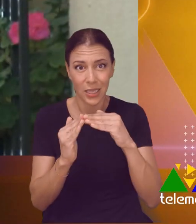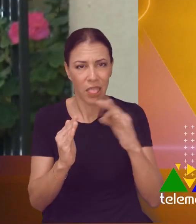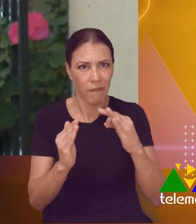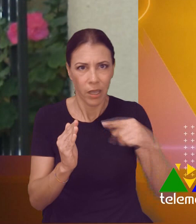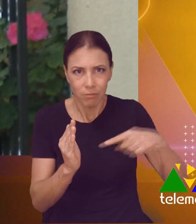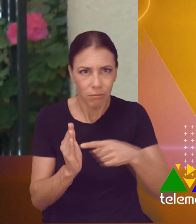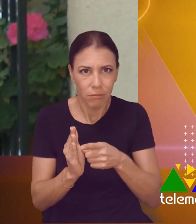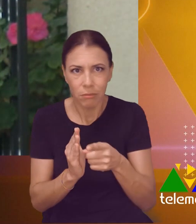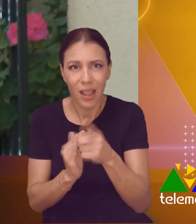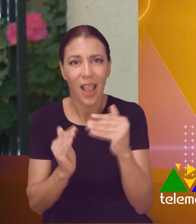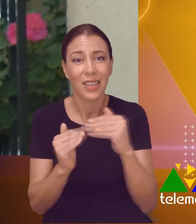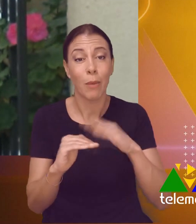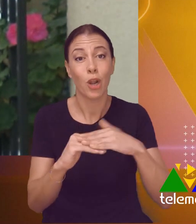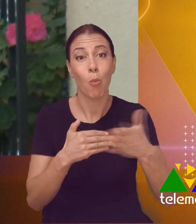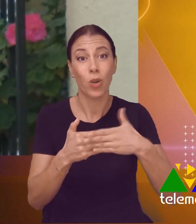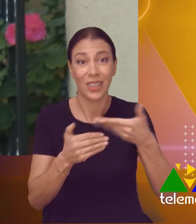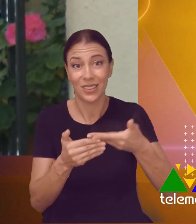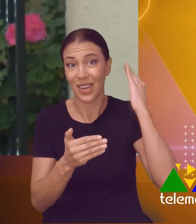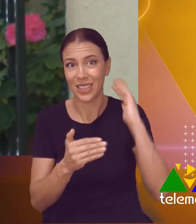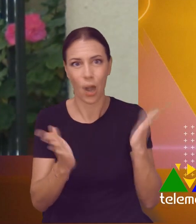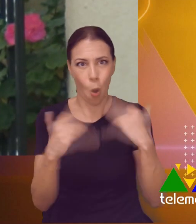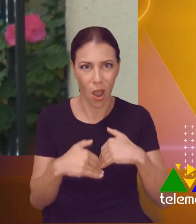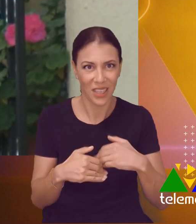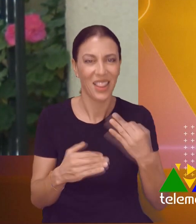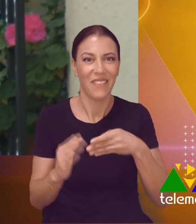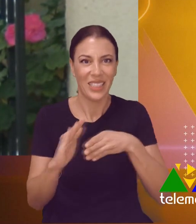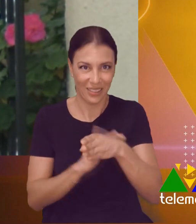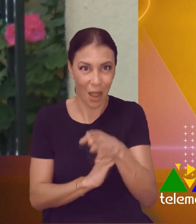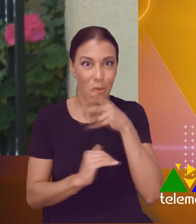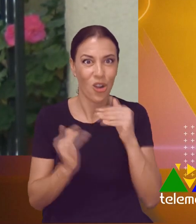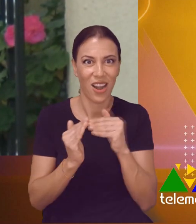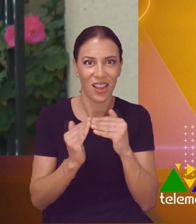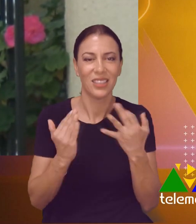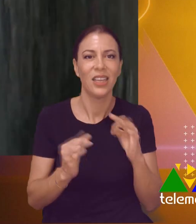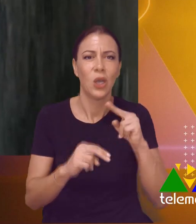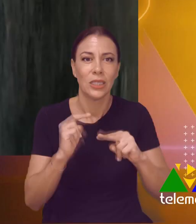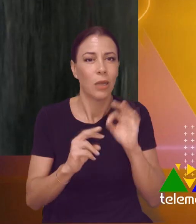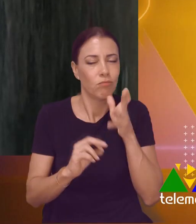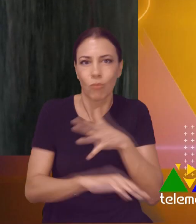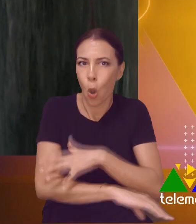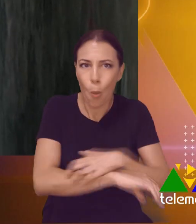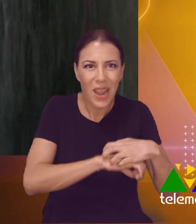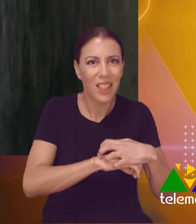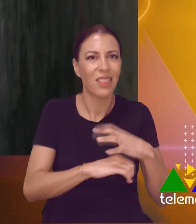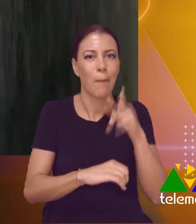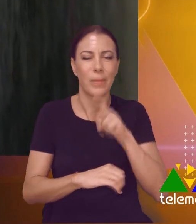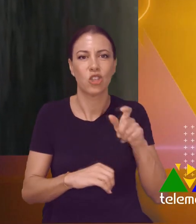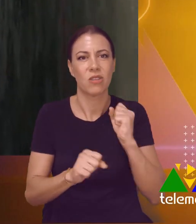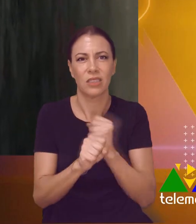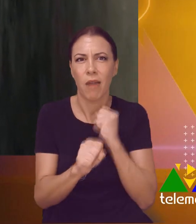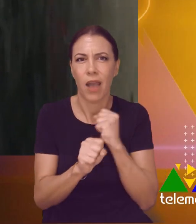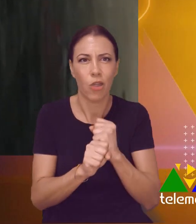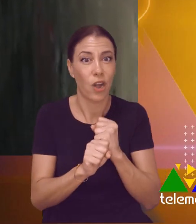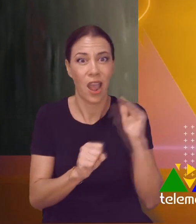trasera, y es lo típico de ese tipo de construcción, de casas humildes, de gente que trabajaba en el campo, obreros del